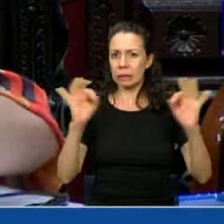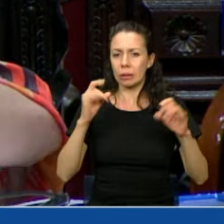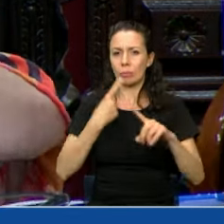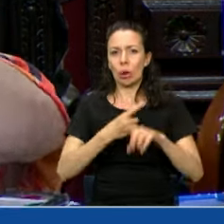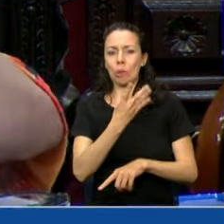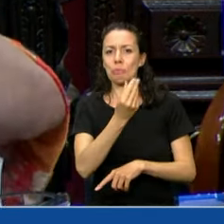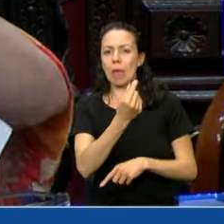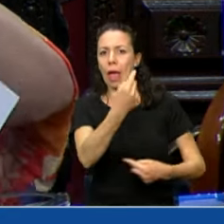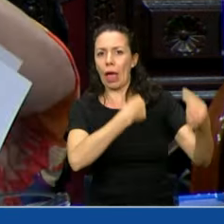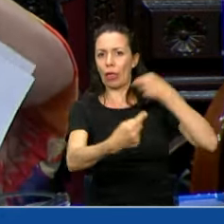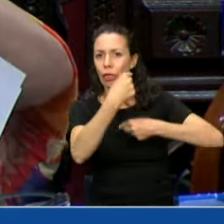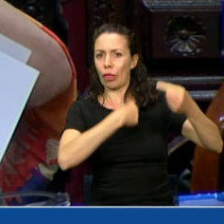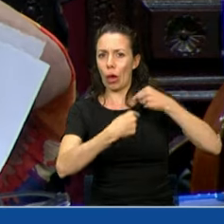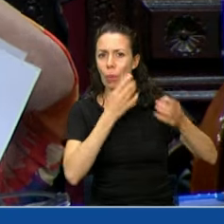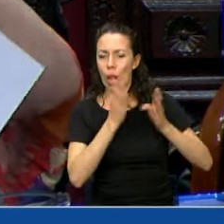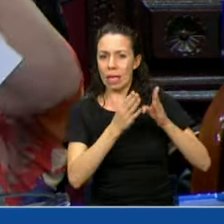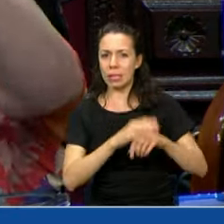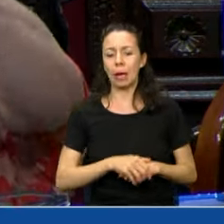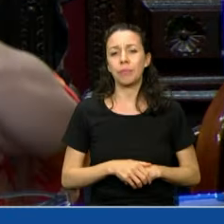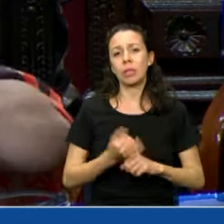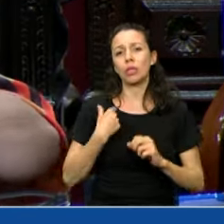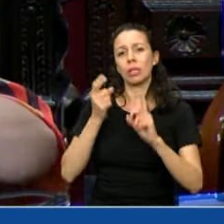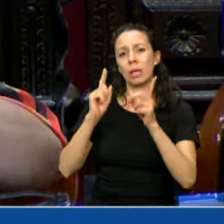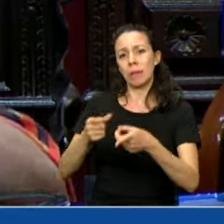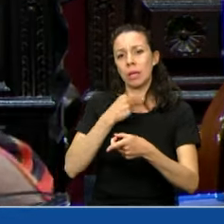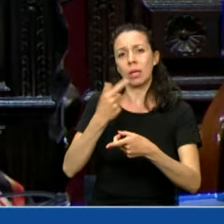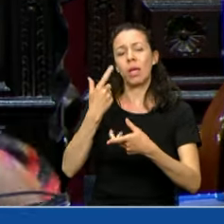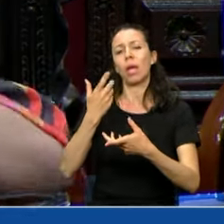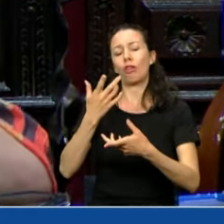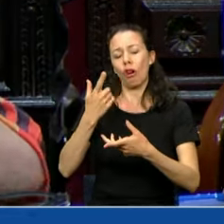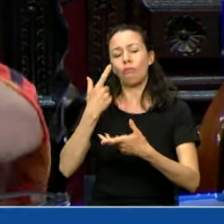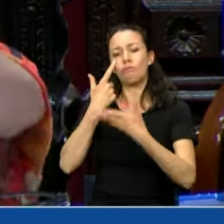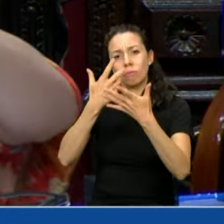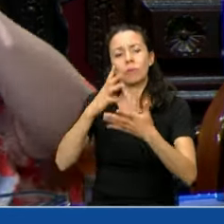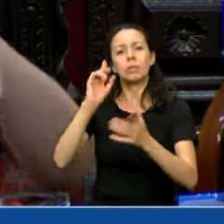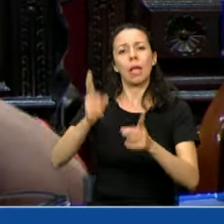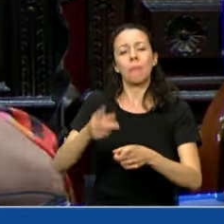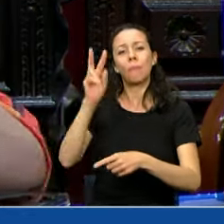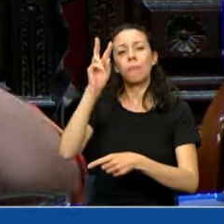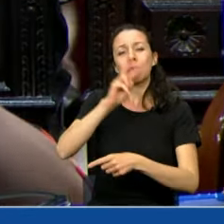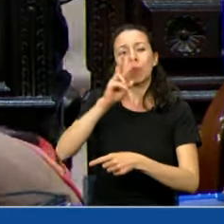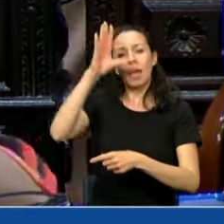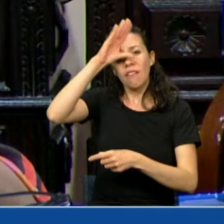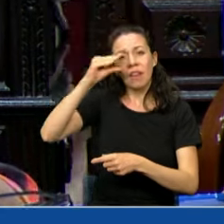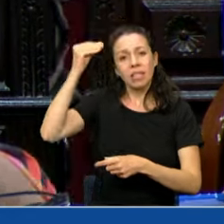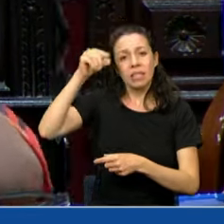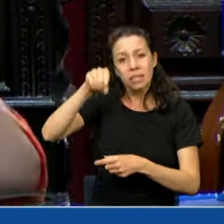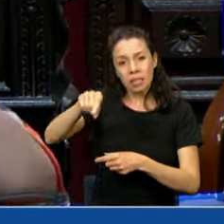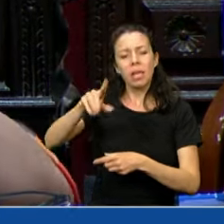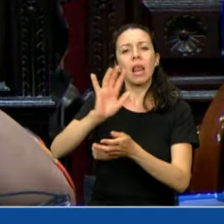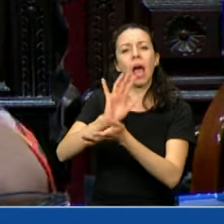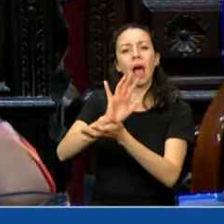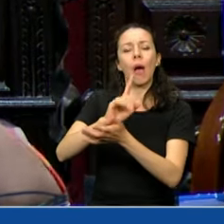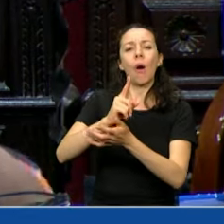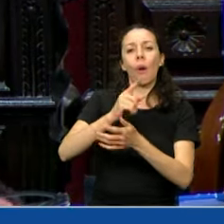ubico también el intento de magnicidio que sufrió Cristina Fernández de kishner quio que toda esa situación de violencia digital también